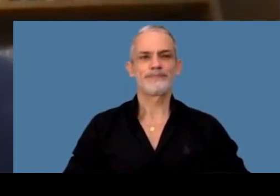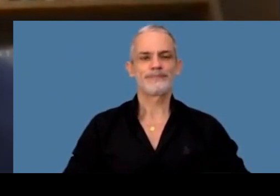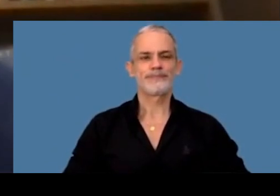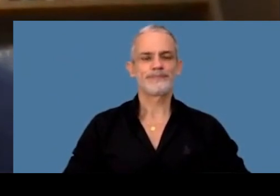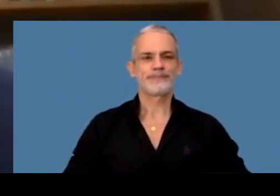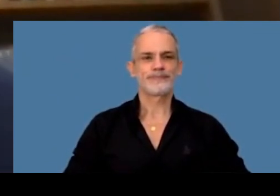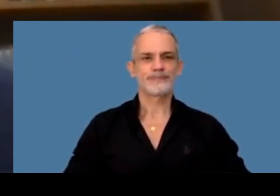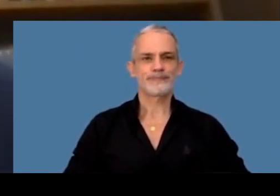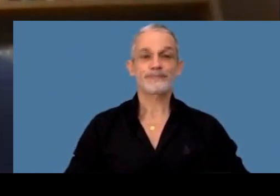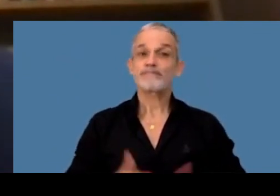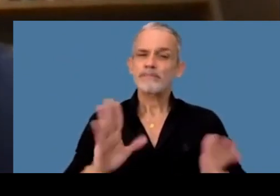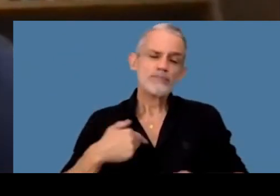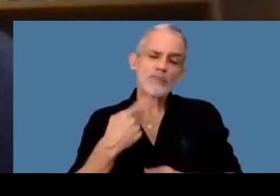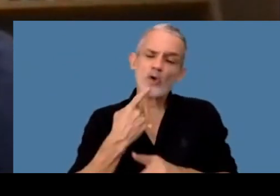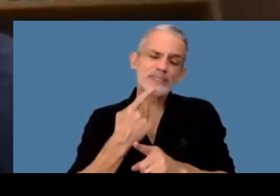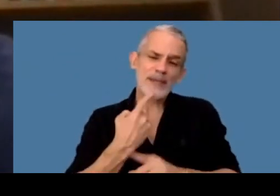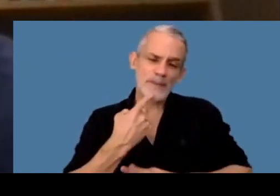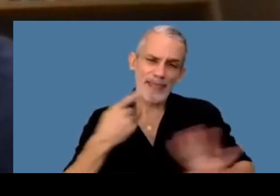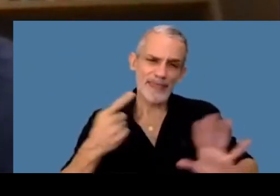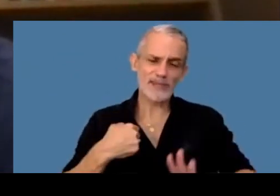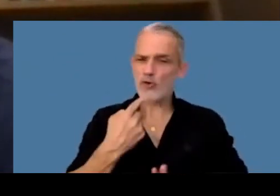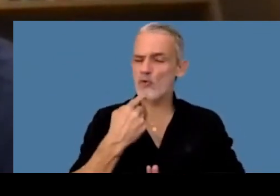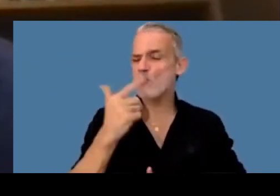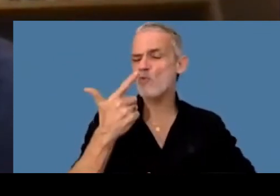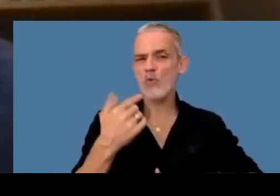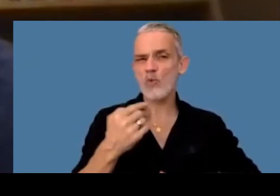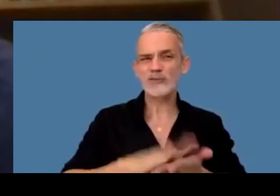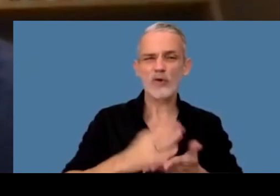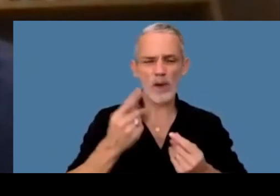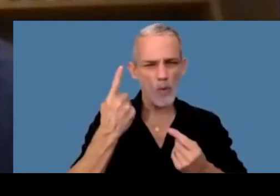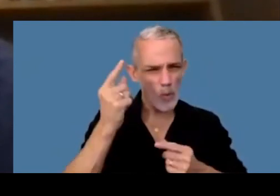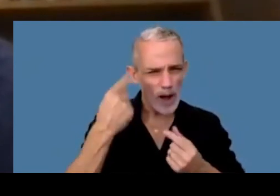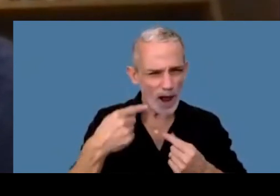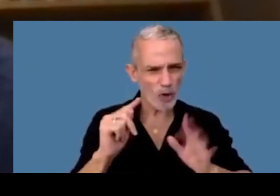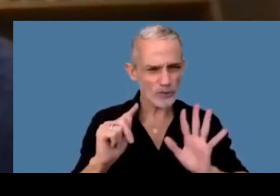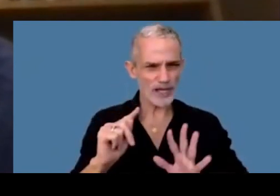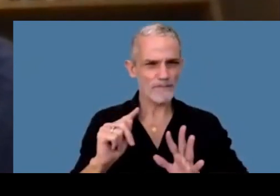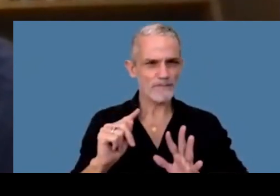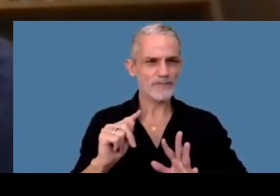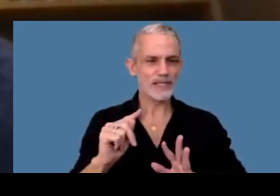Miren, yo siempre dije que no tenía duda respecto de algo,